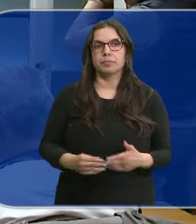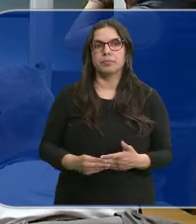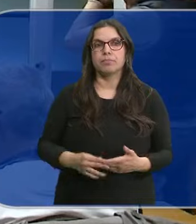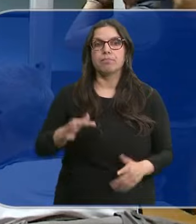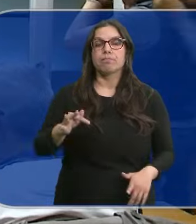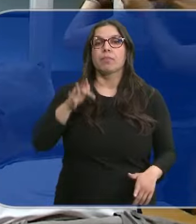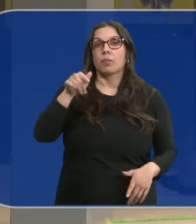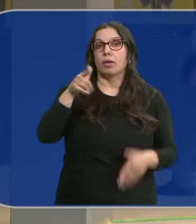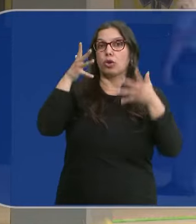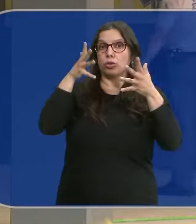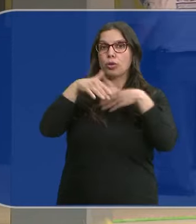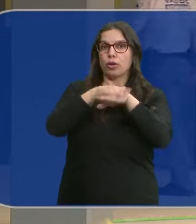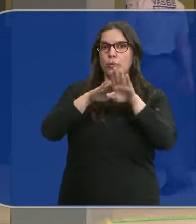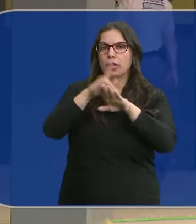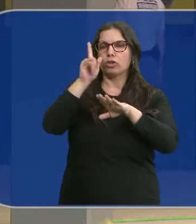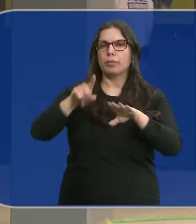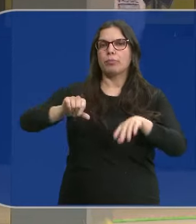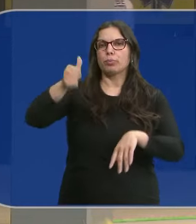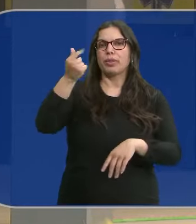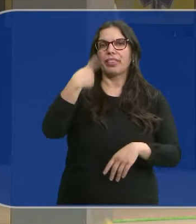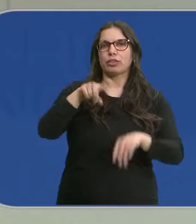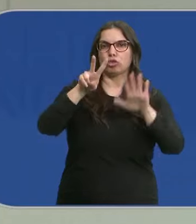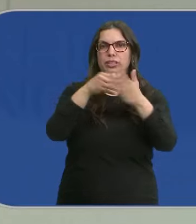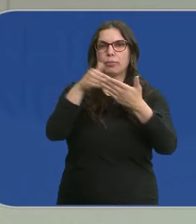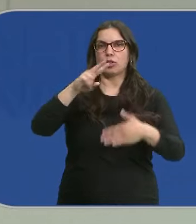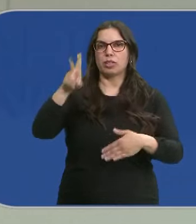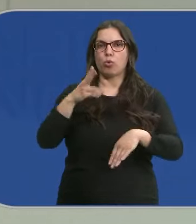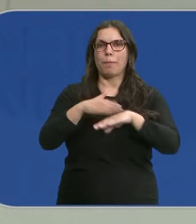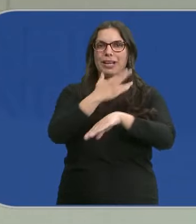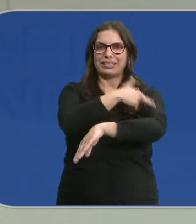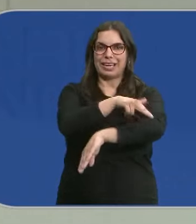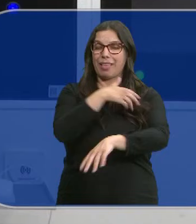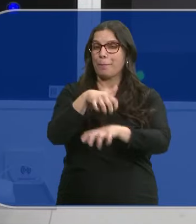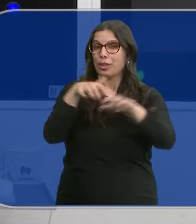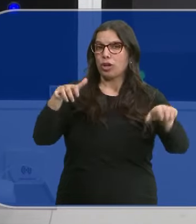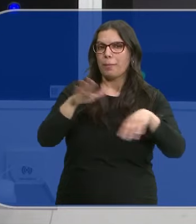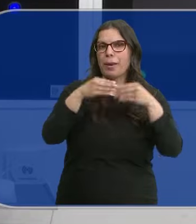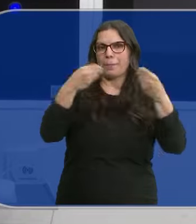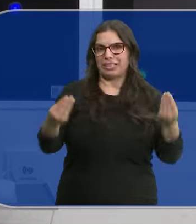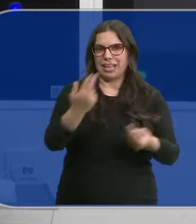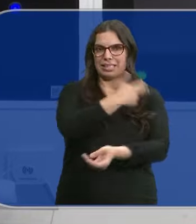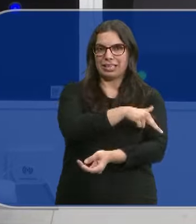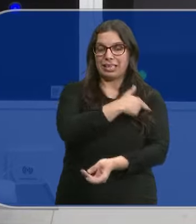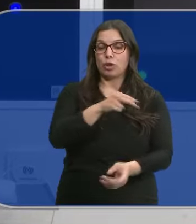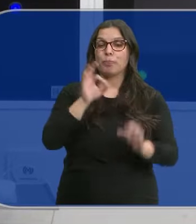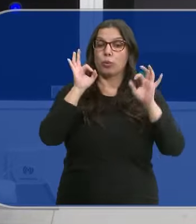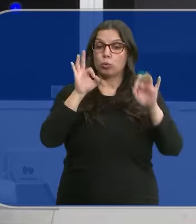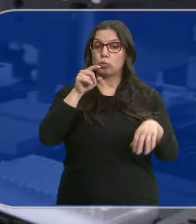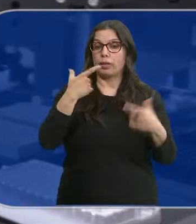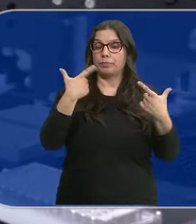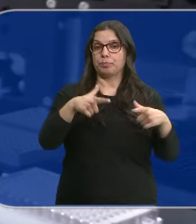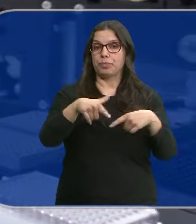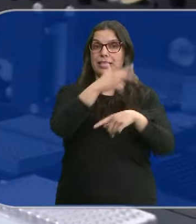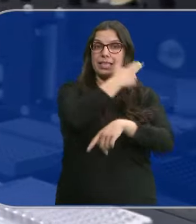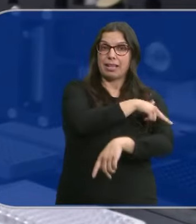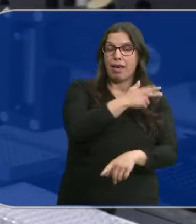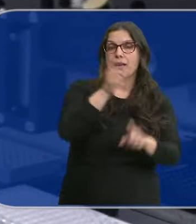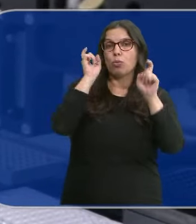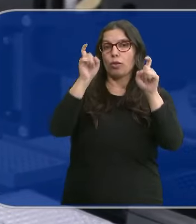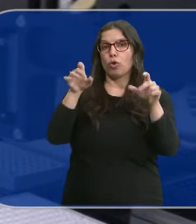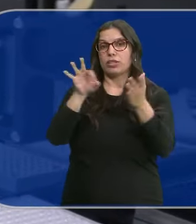Además, este Consejo de Gobierno ha destinado a la sanidad 107 millones de euros, la mayor parte para material sanitario. Y precisamente Sanidad, junto a